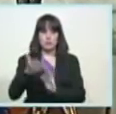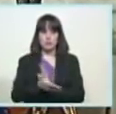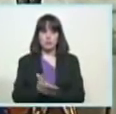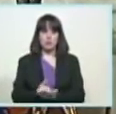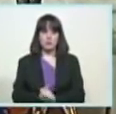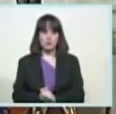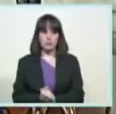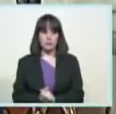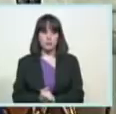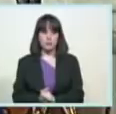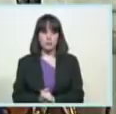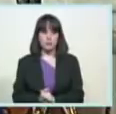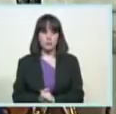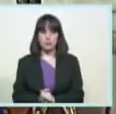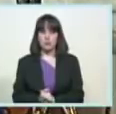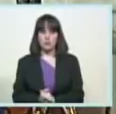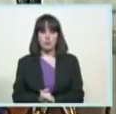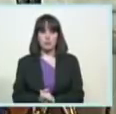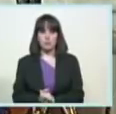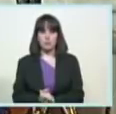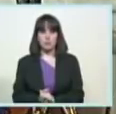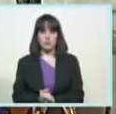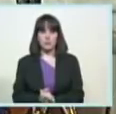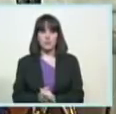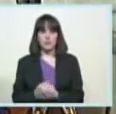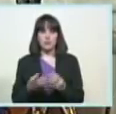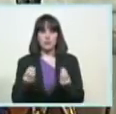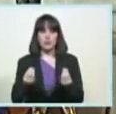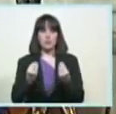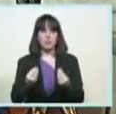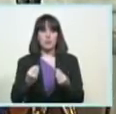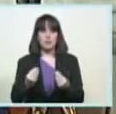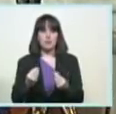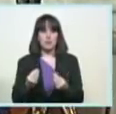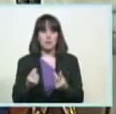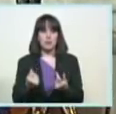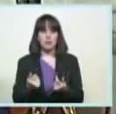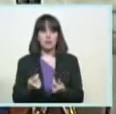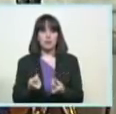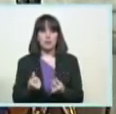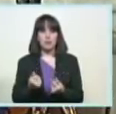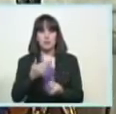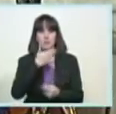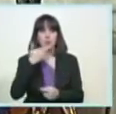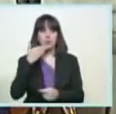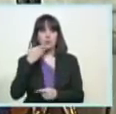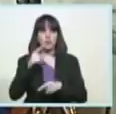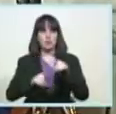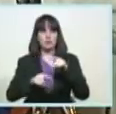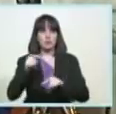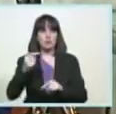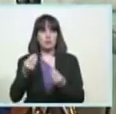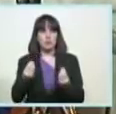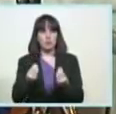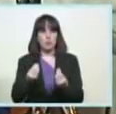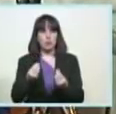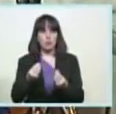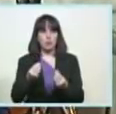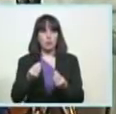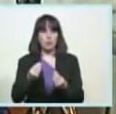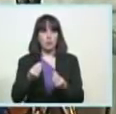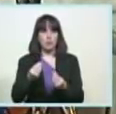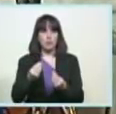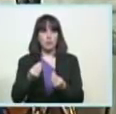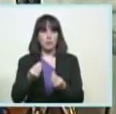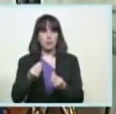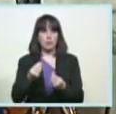será de venezuela sin el sistema de carne de la patria sin el sistema de protección al empleo sin las tablas